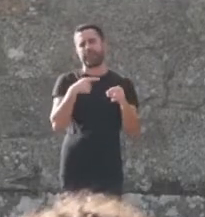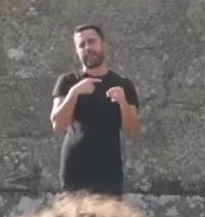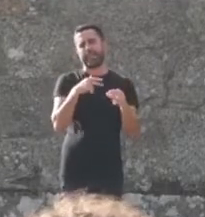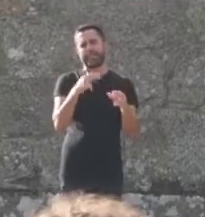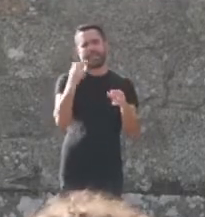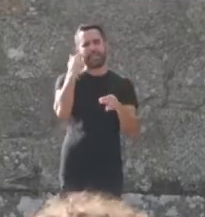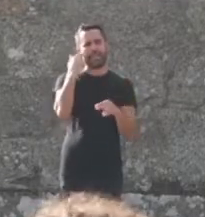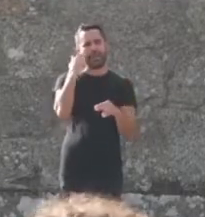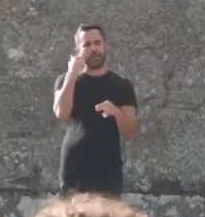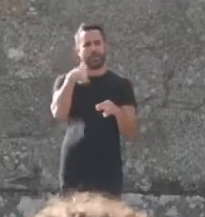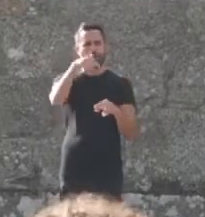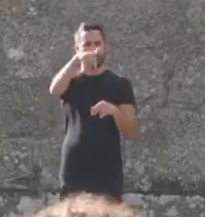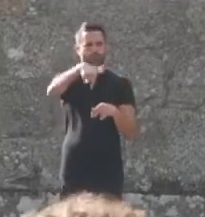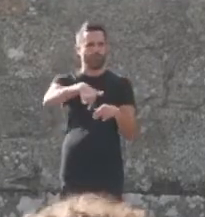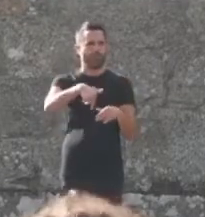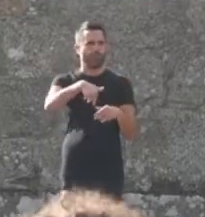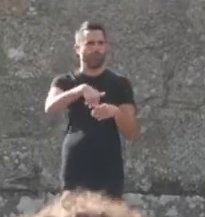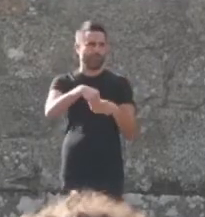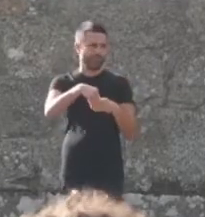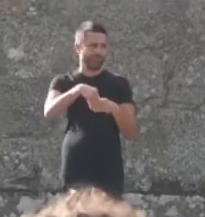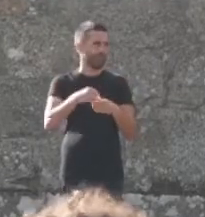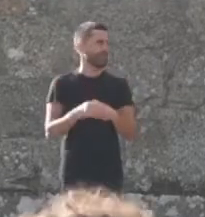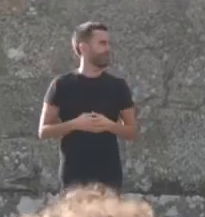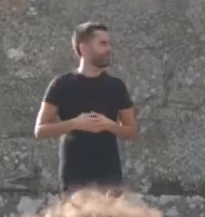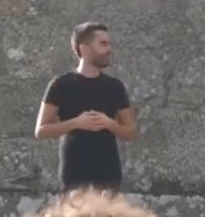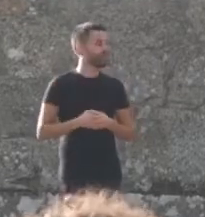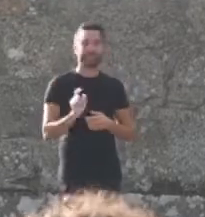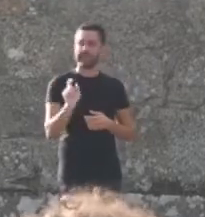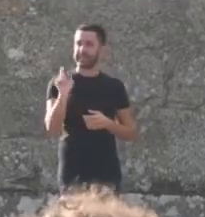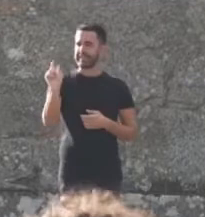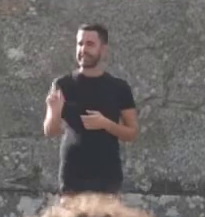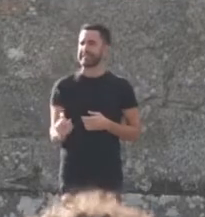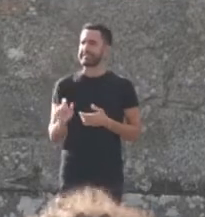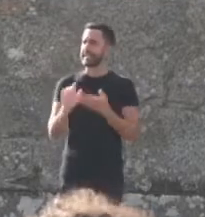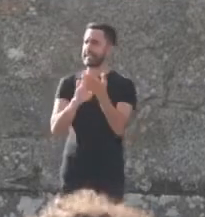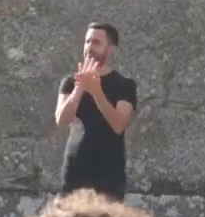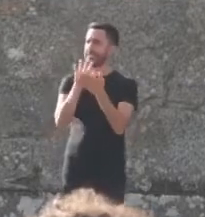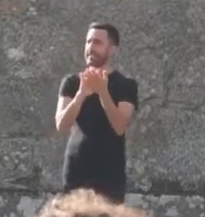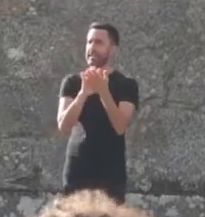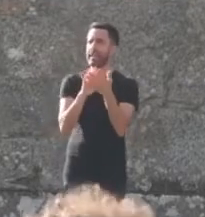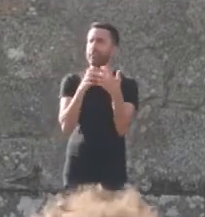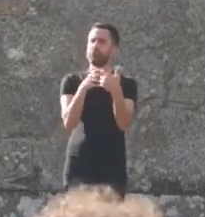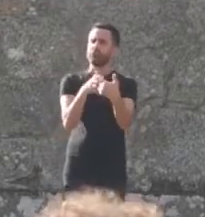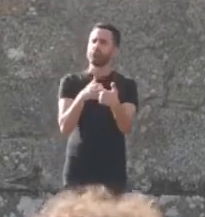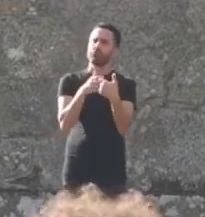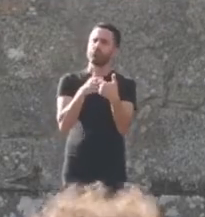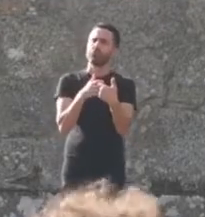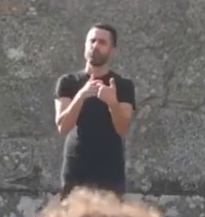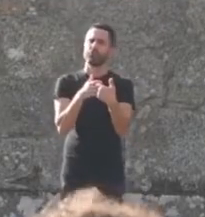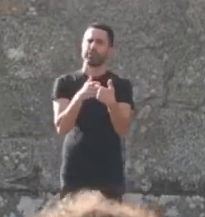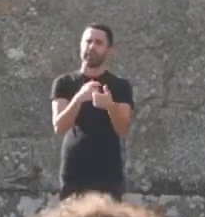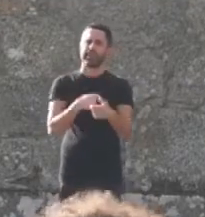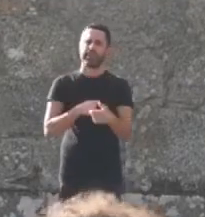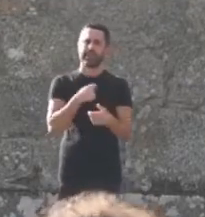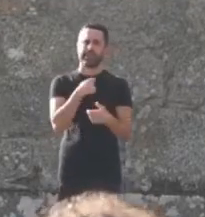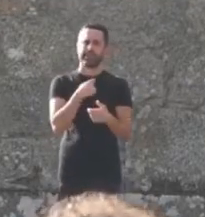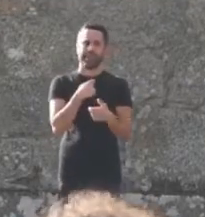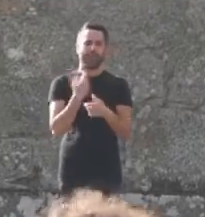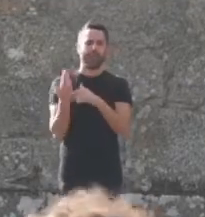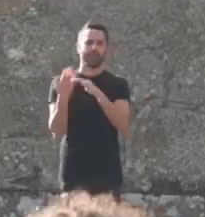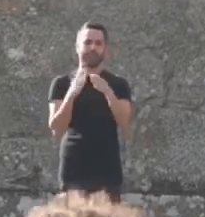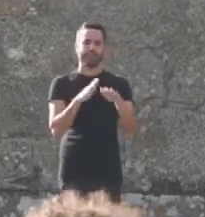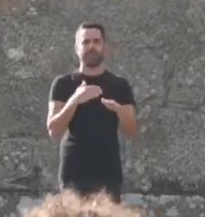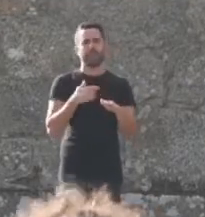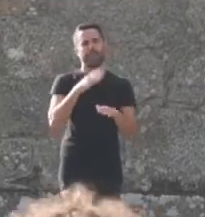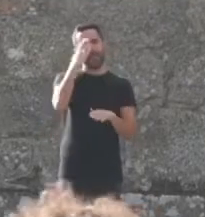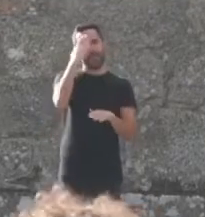aquí. Ela falará da loita civil pola memoria das víctimas e quero